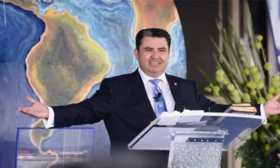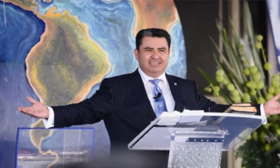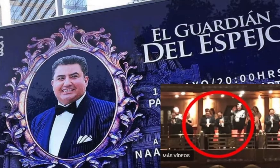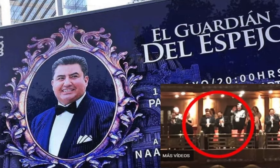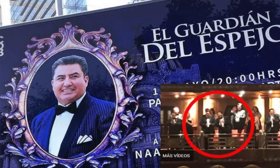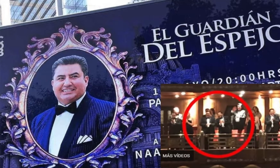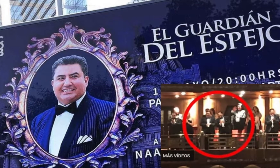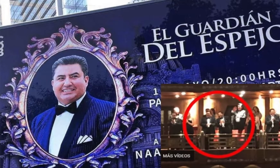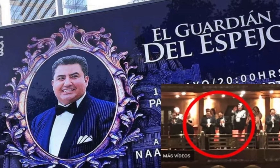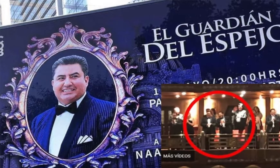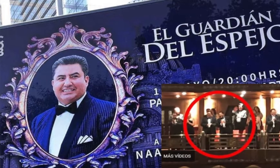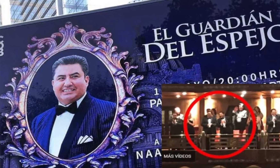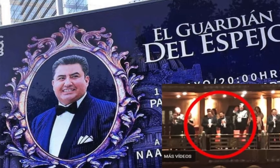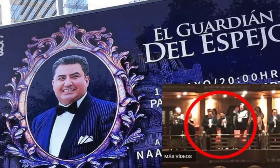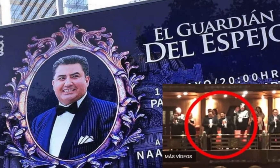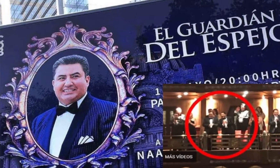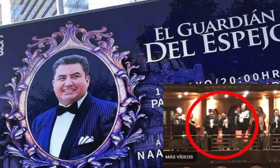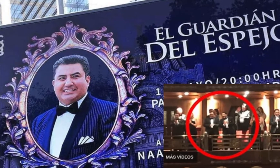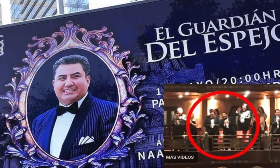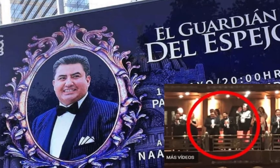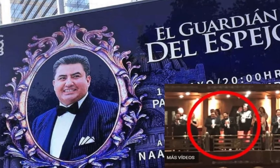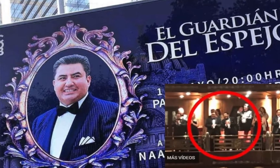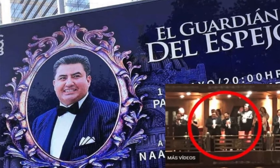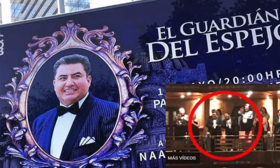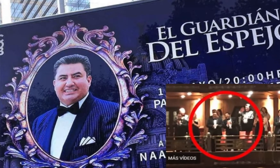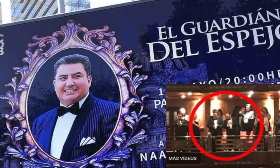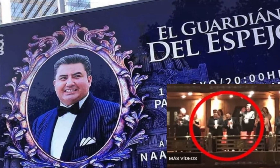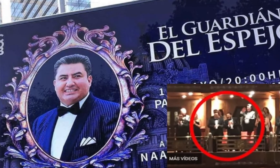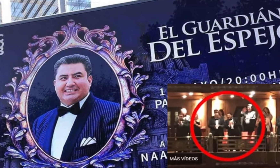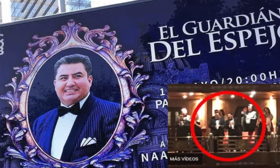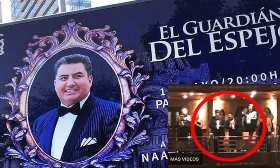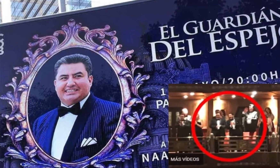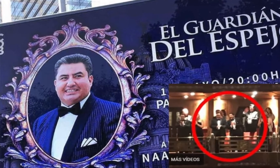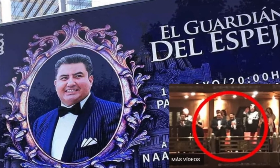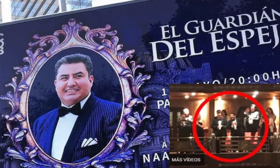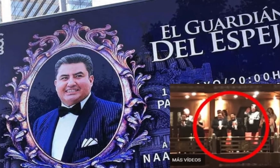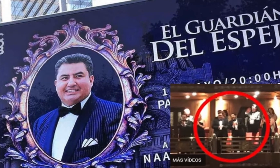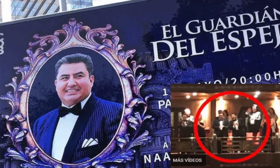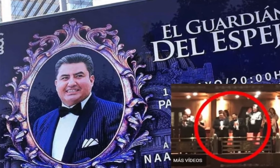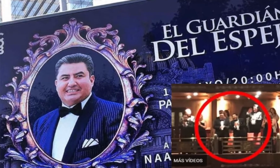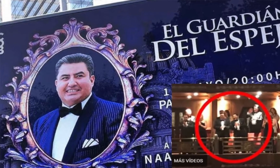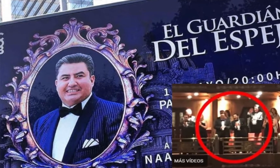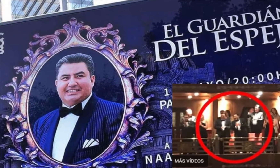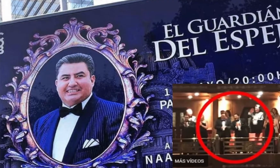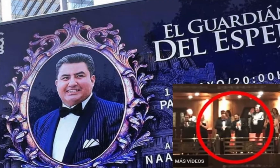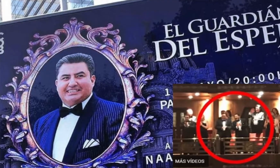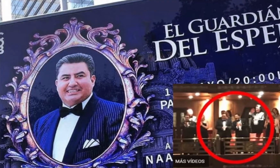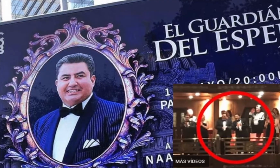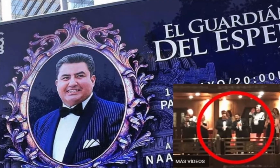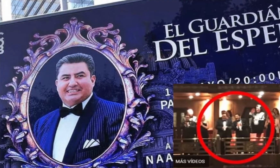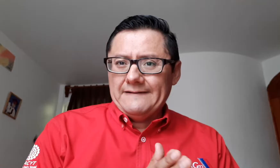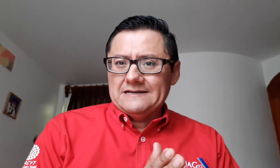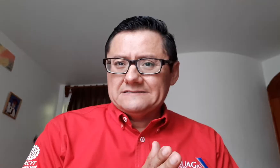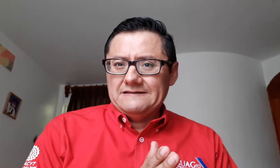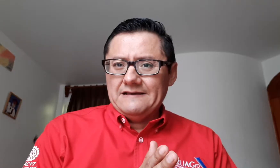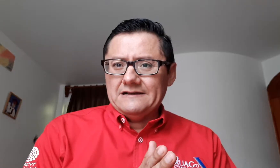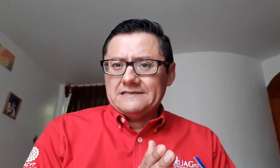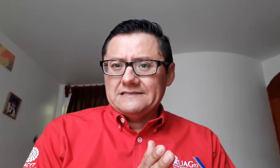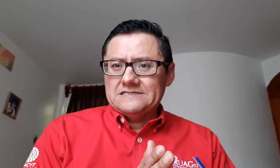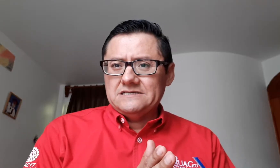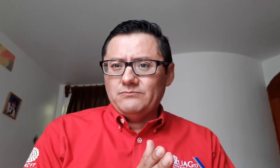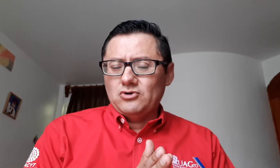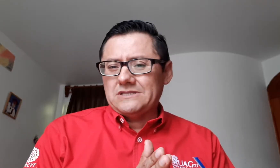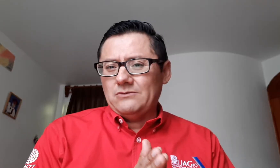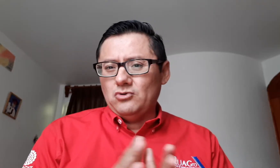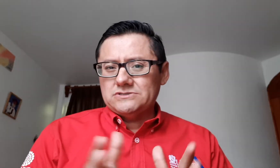y no la Iglesia. Sería la que pagaría esta cantidad de dinero, así lo dio a conocer Silén García,